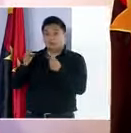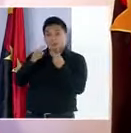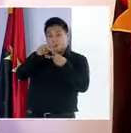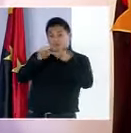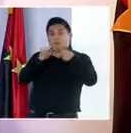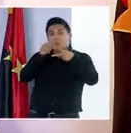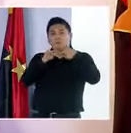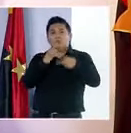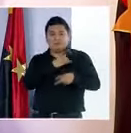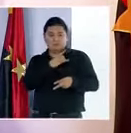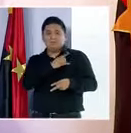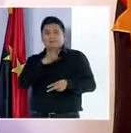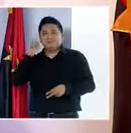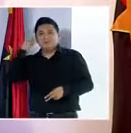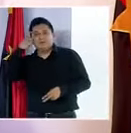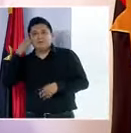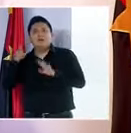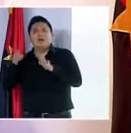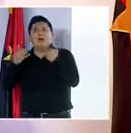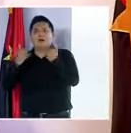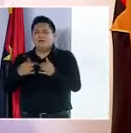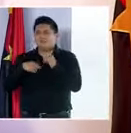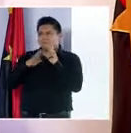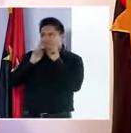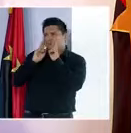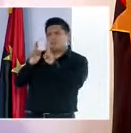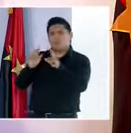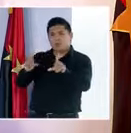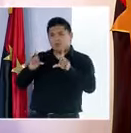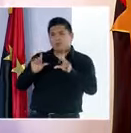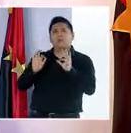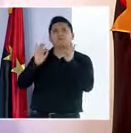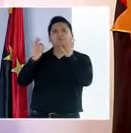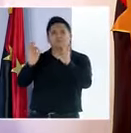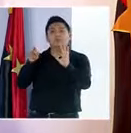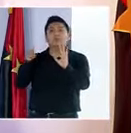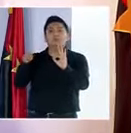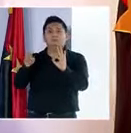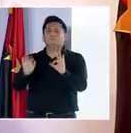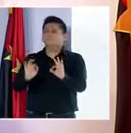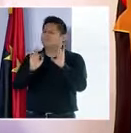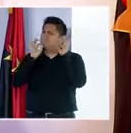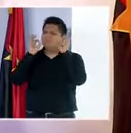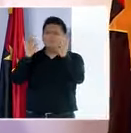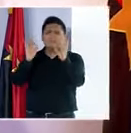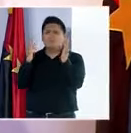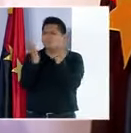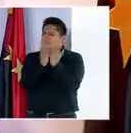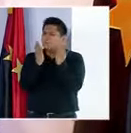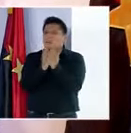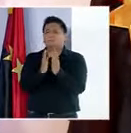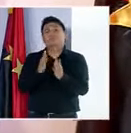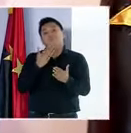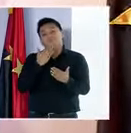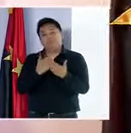públicas hoy tengan la mayor distinción en materia de calidad educativa.